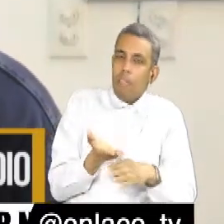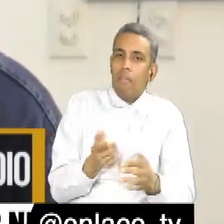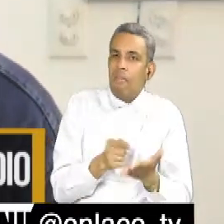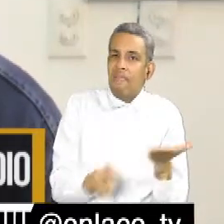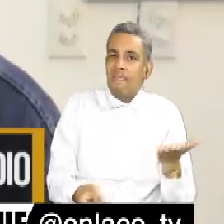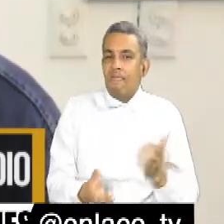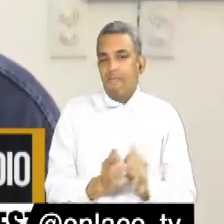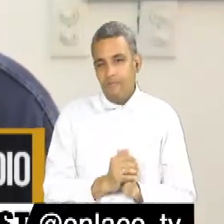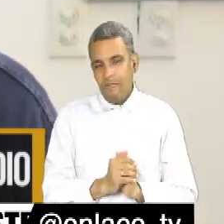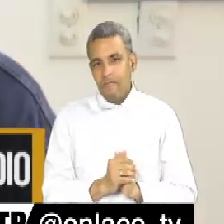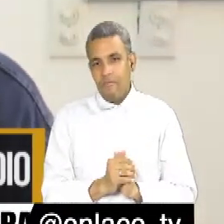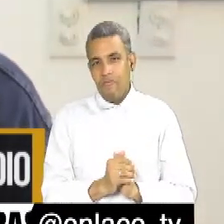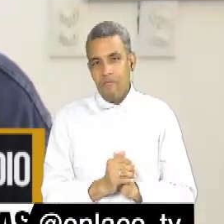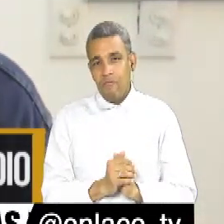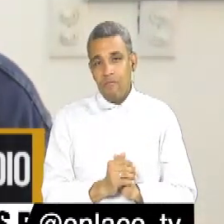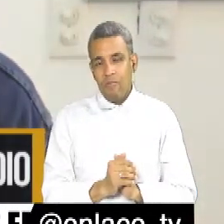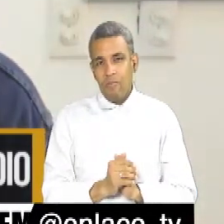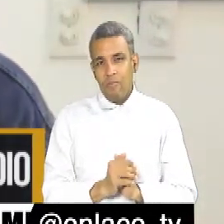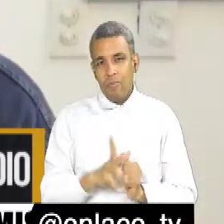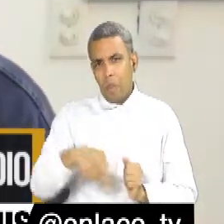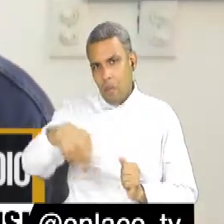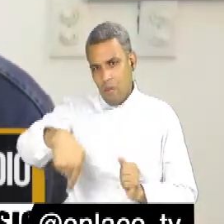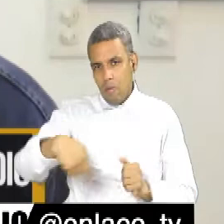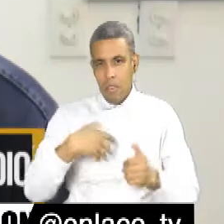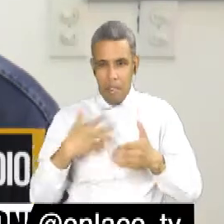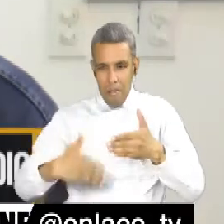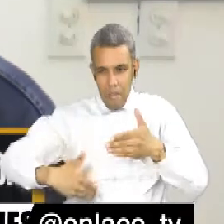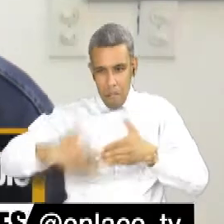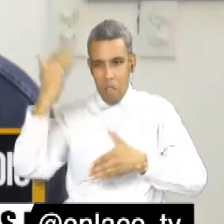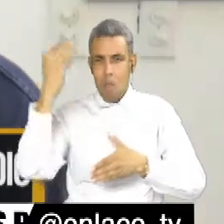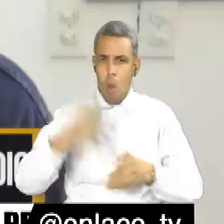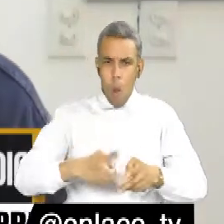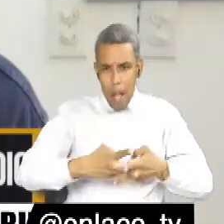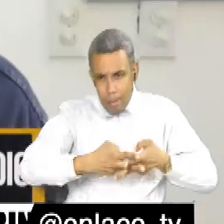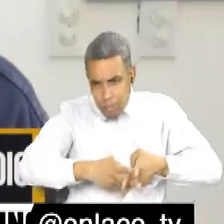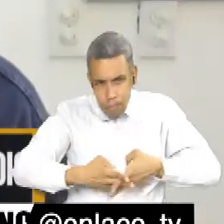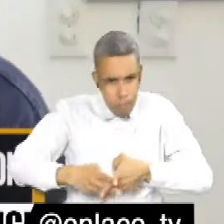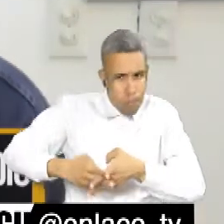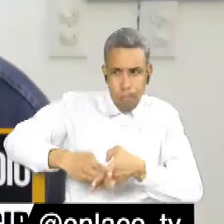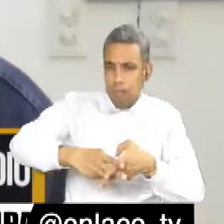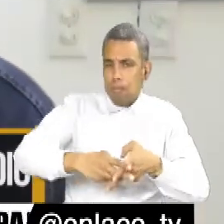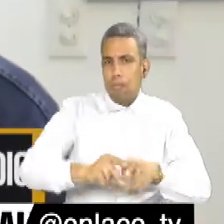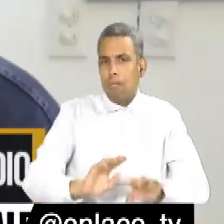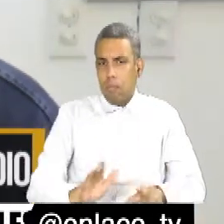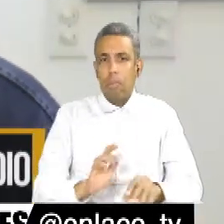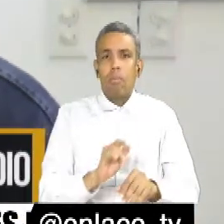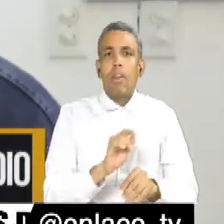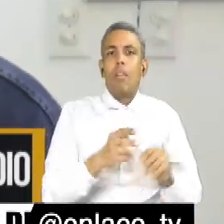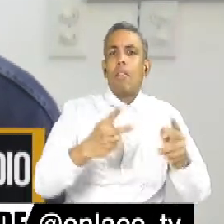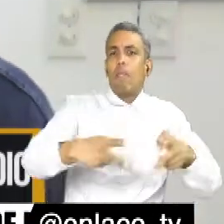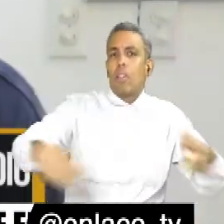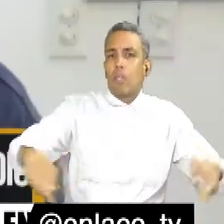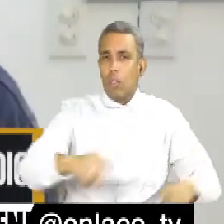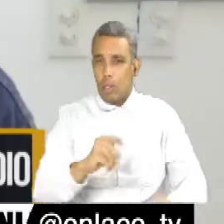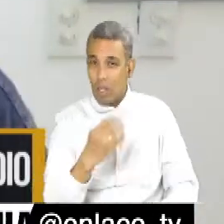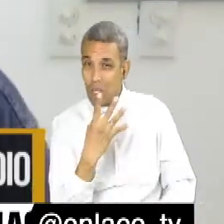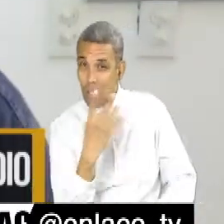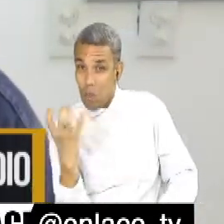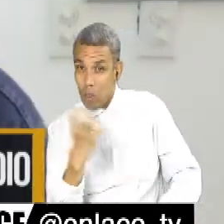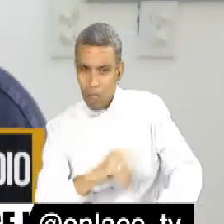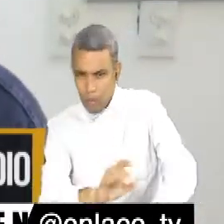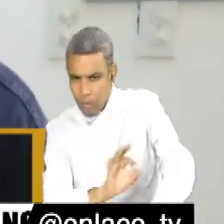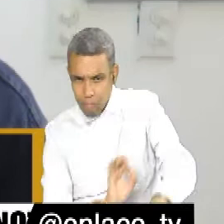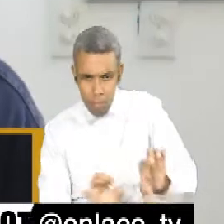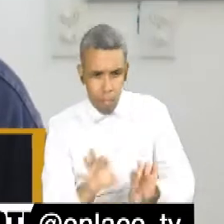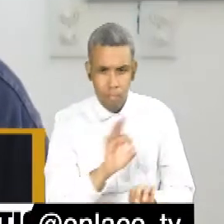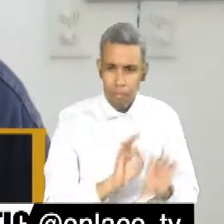nuevo contrato que inició de mantenimiento. Aproximadamente hay una vinculación de 400 personas para lo que es el área de